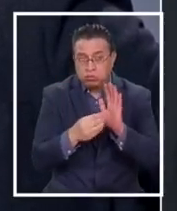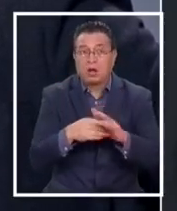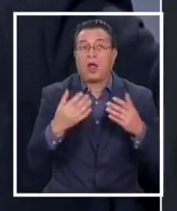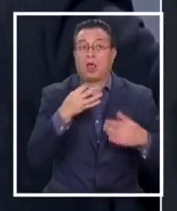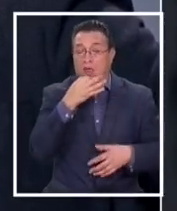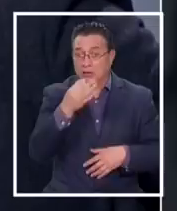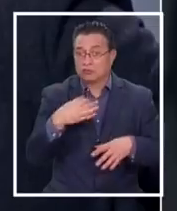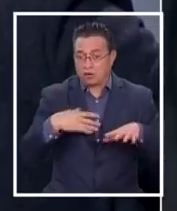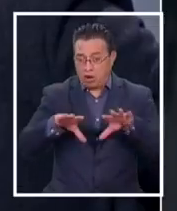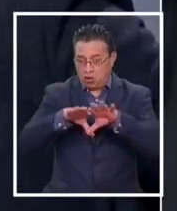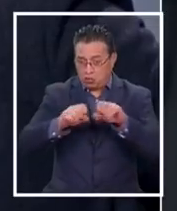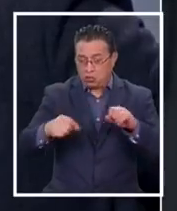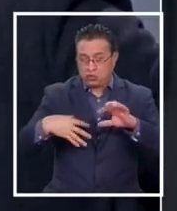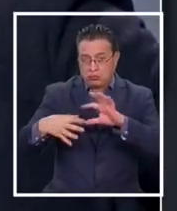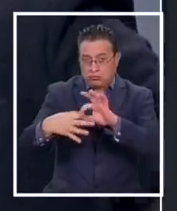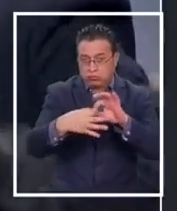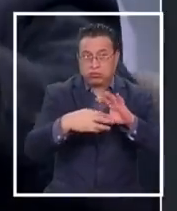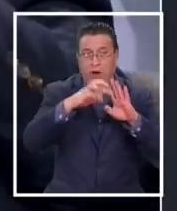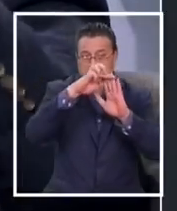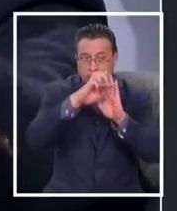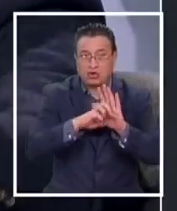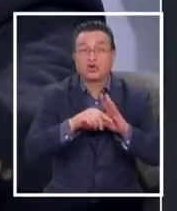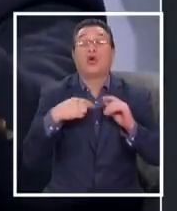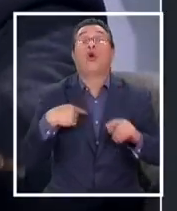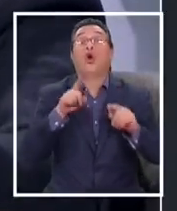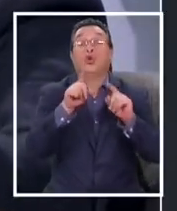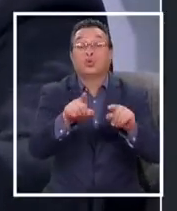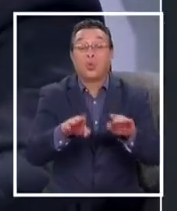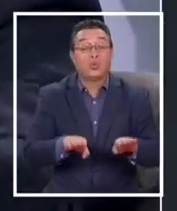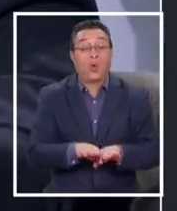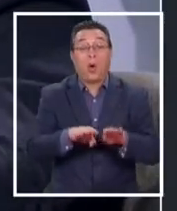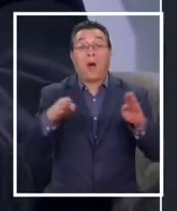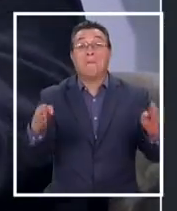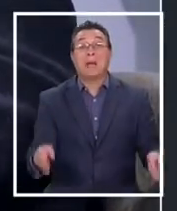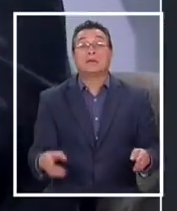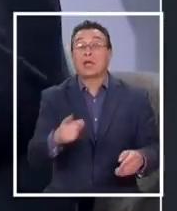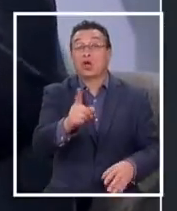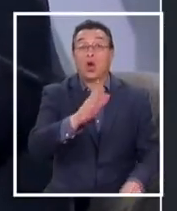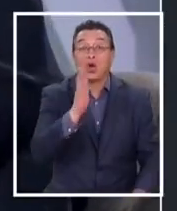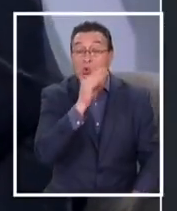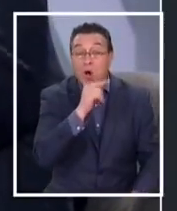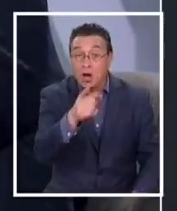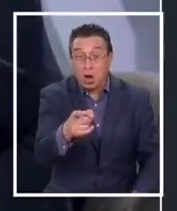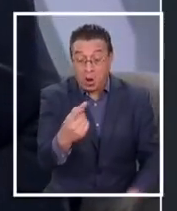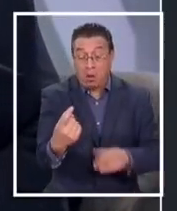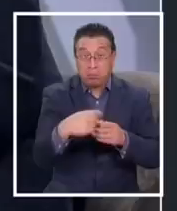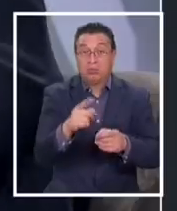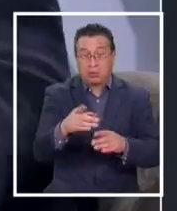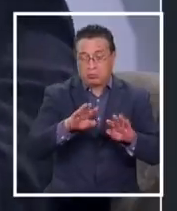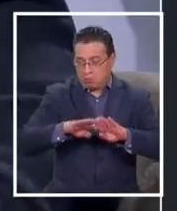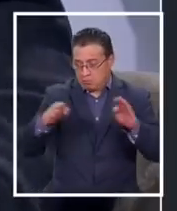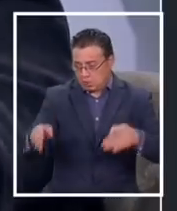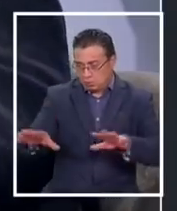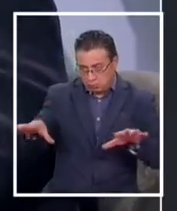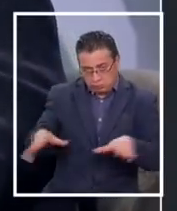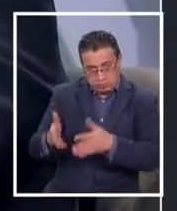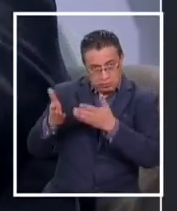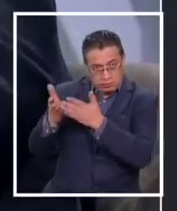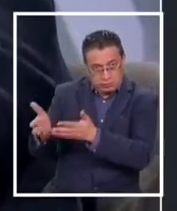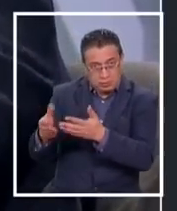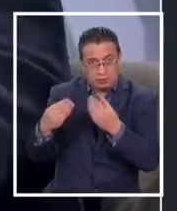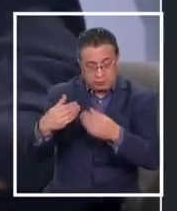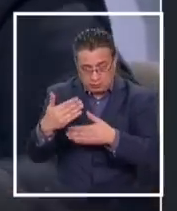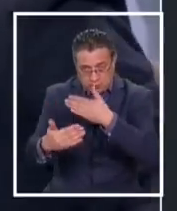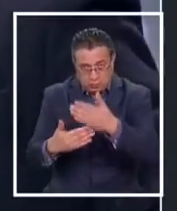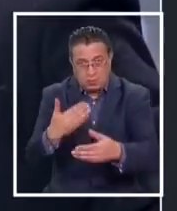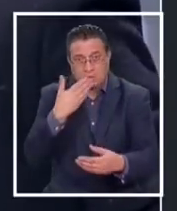para financiar estos proyectos, son proyectos que se están discutiendo hace 3 años. Si tú no estás en la mesa, deja que la gente que está en la mesa actúe para que haya éxito en